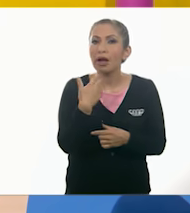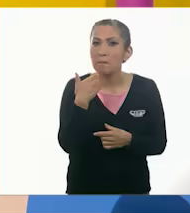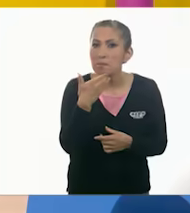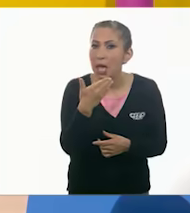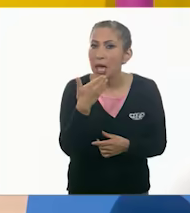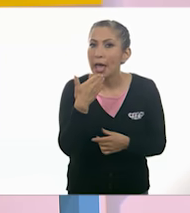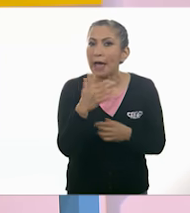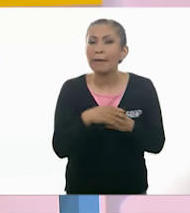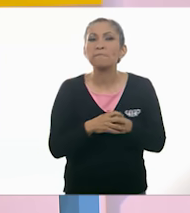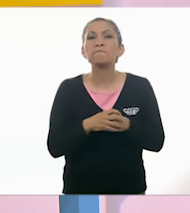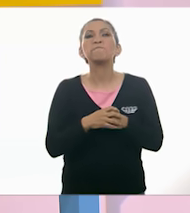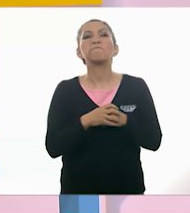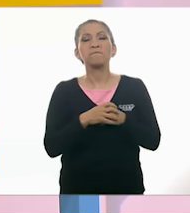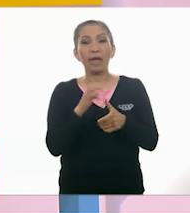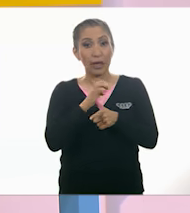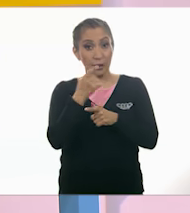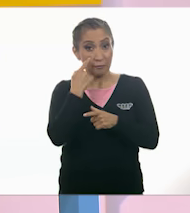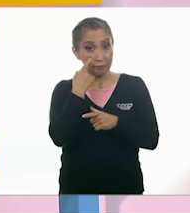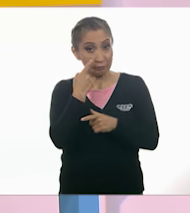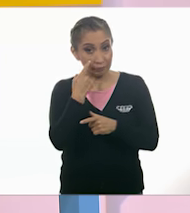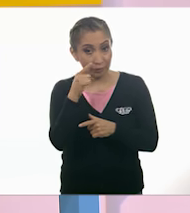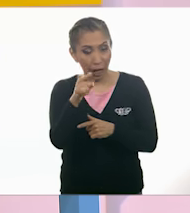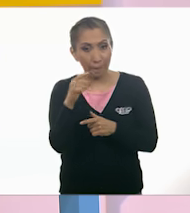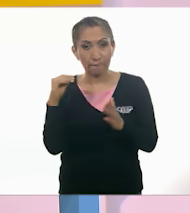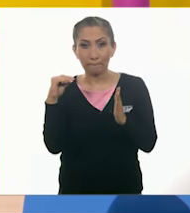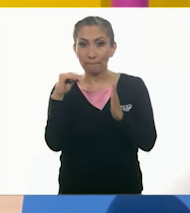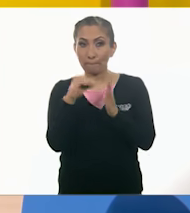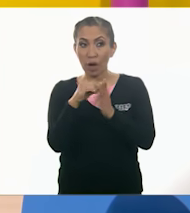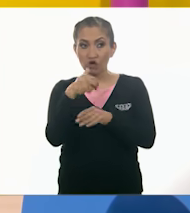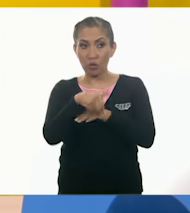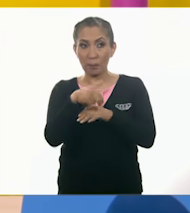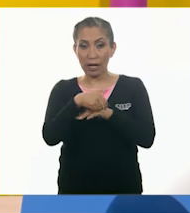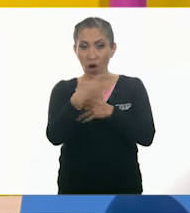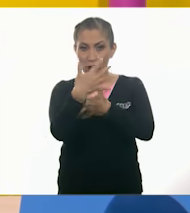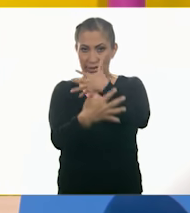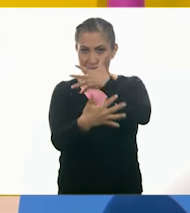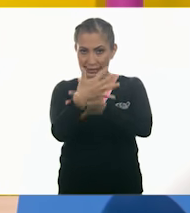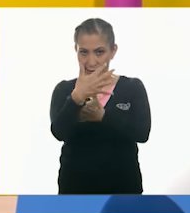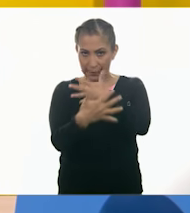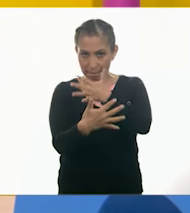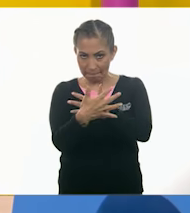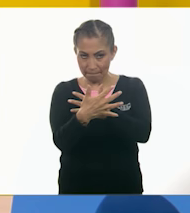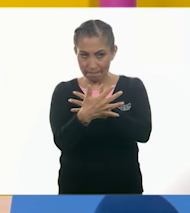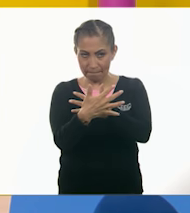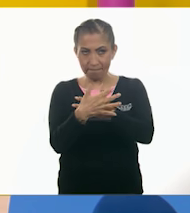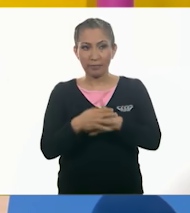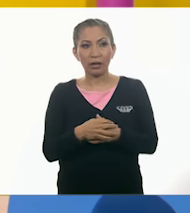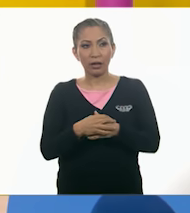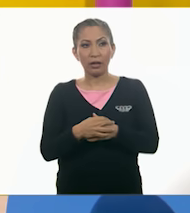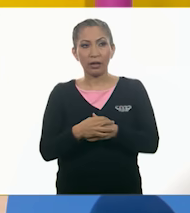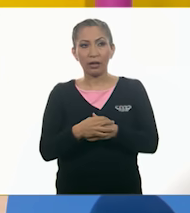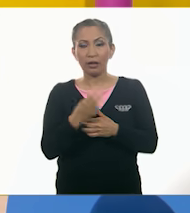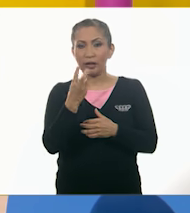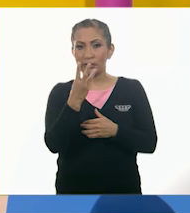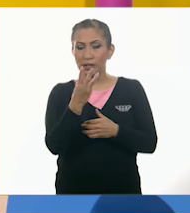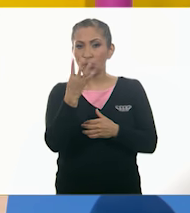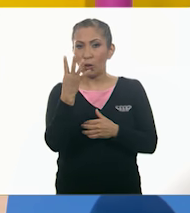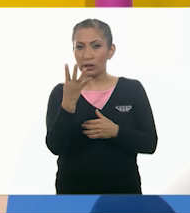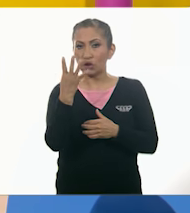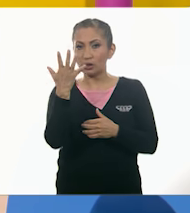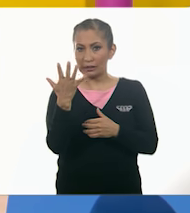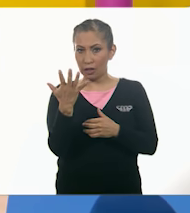Muy bien. Entonces, vamos a poner nuestro número 15. 15. 3,